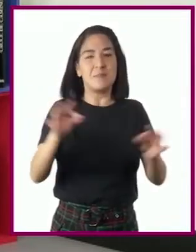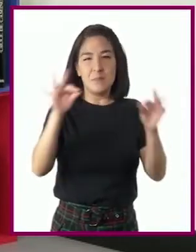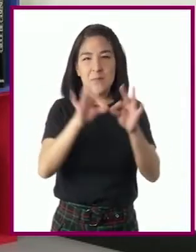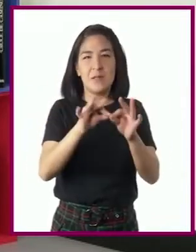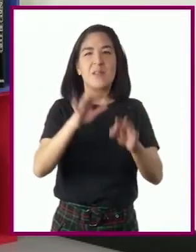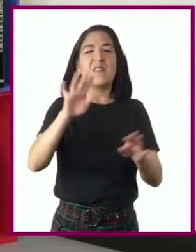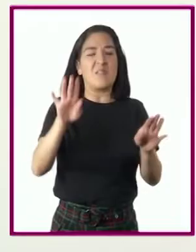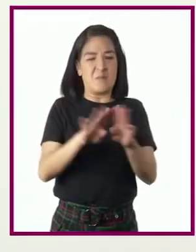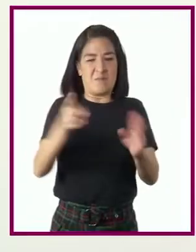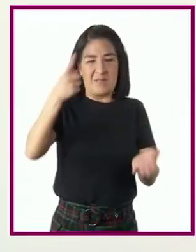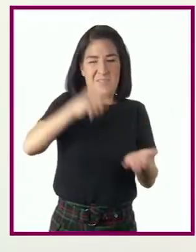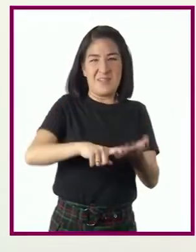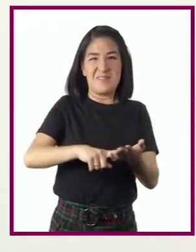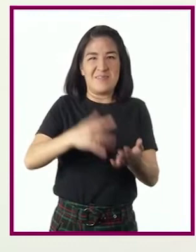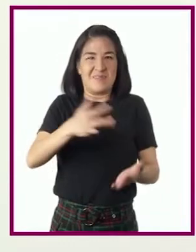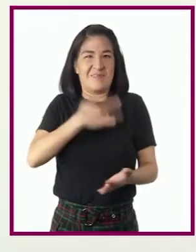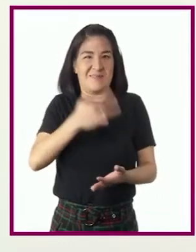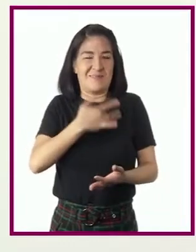los hizo sentir.